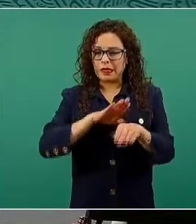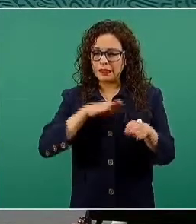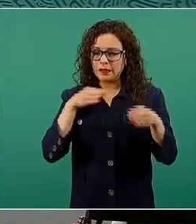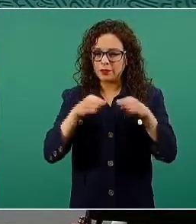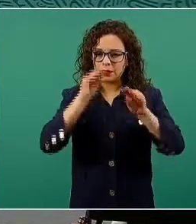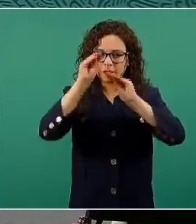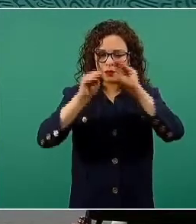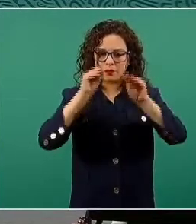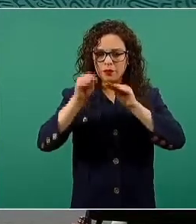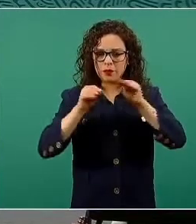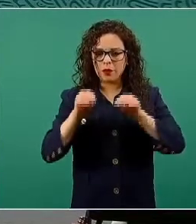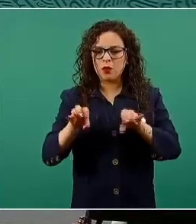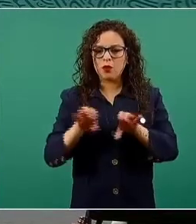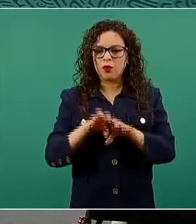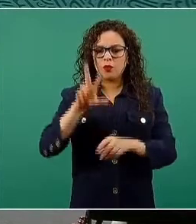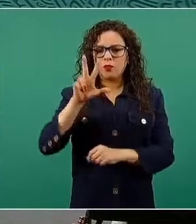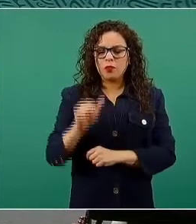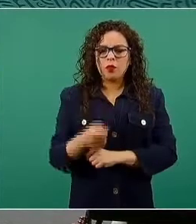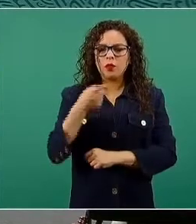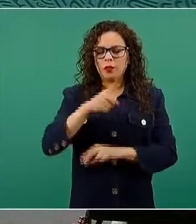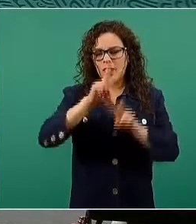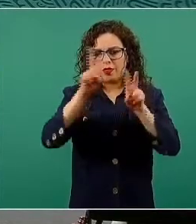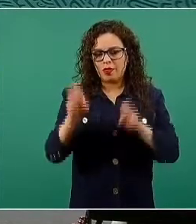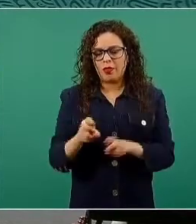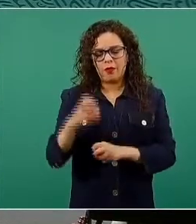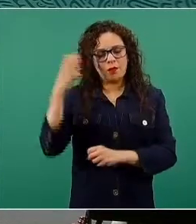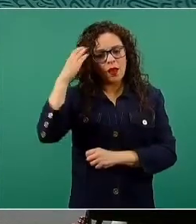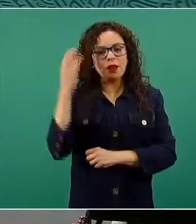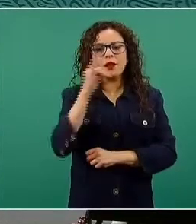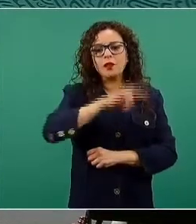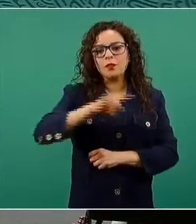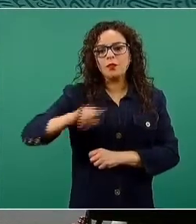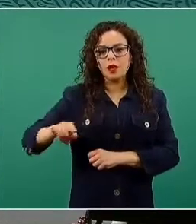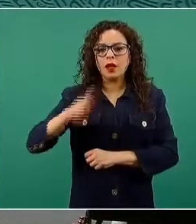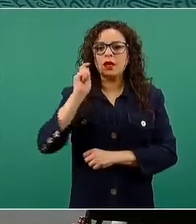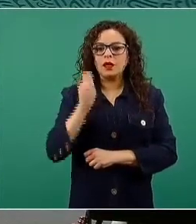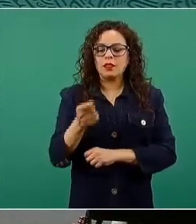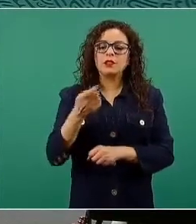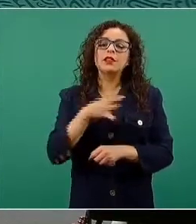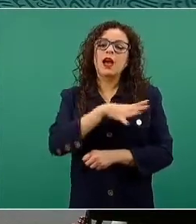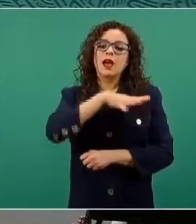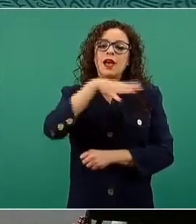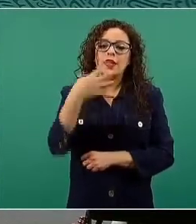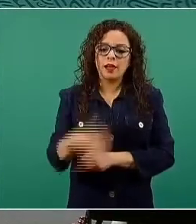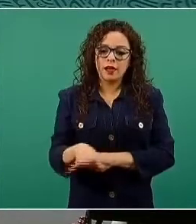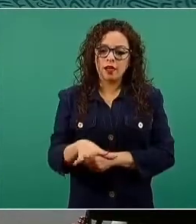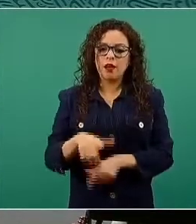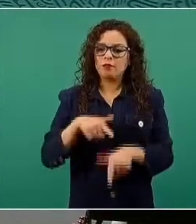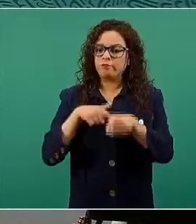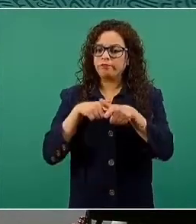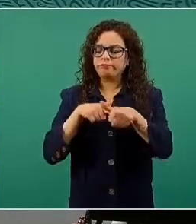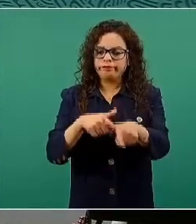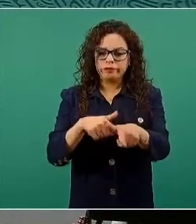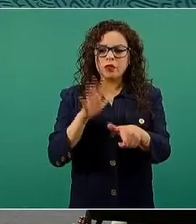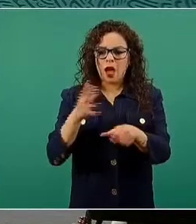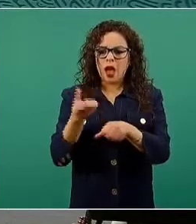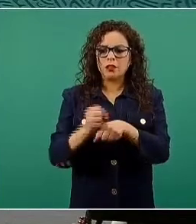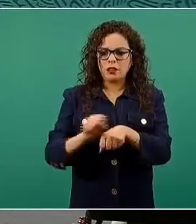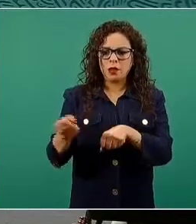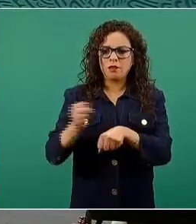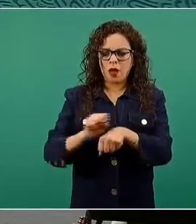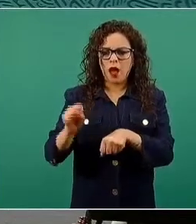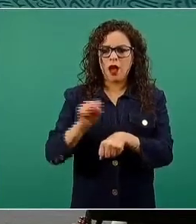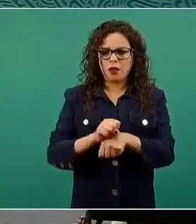el comportamiento de las camas de hospitalización general, en donde, como podemos ver ya por varias semanas, ninguna entidad federativa